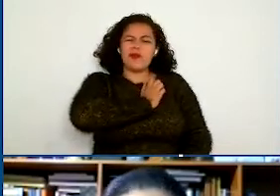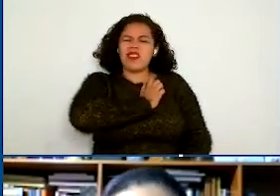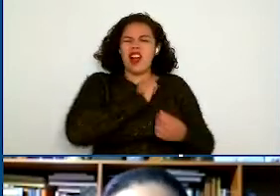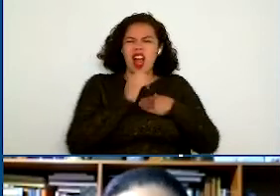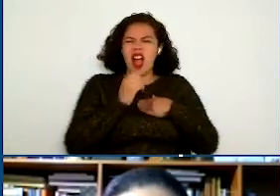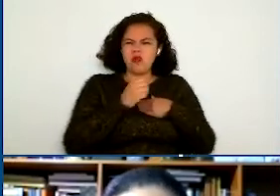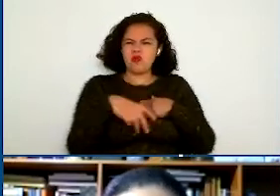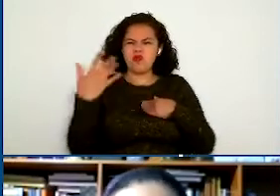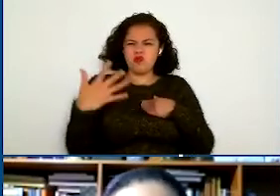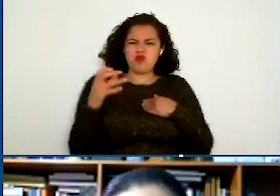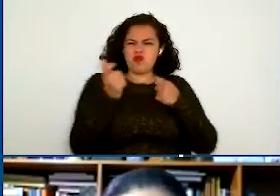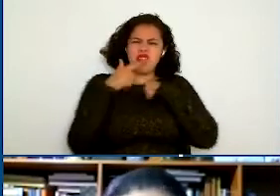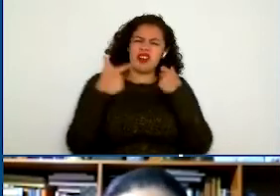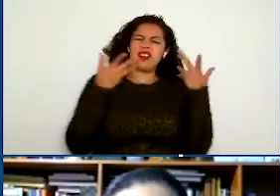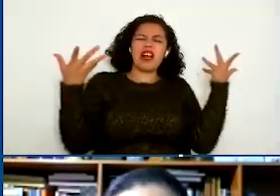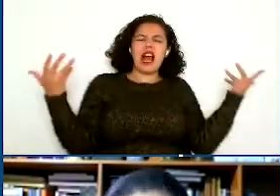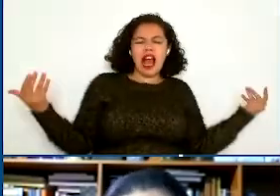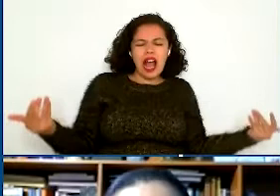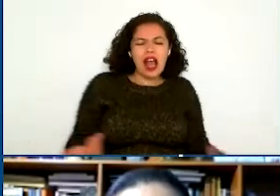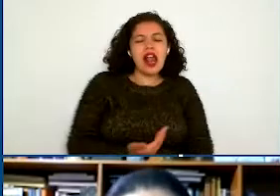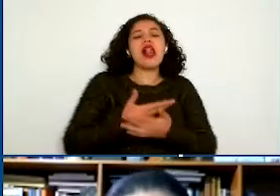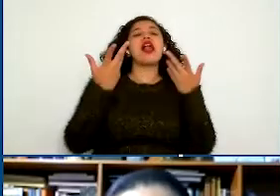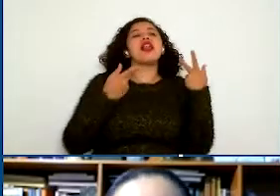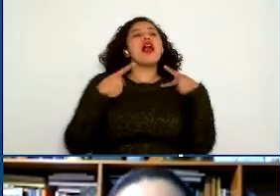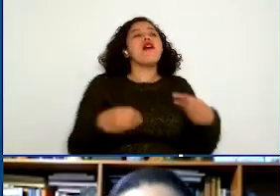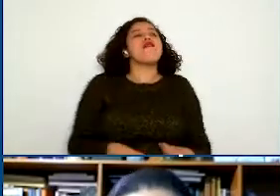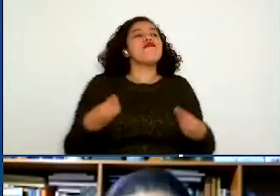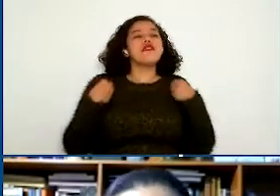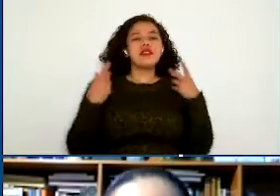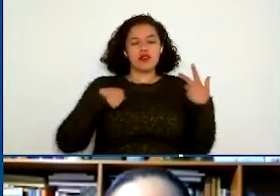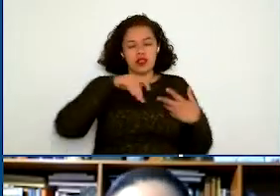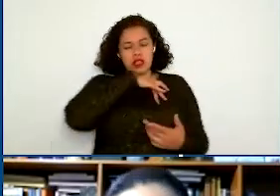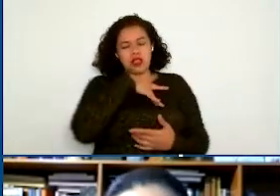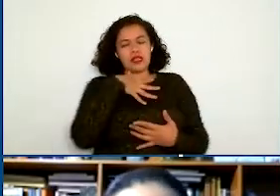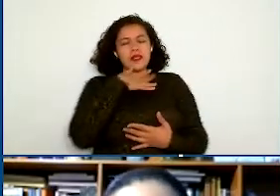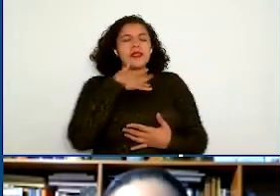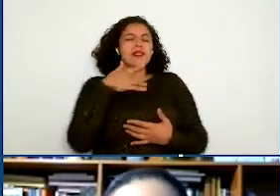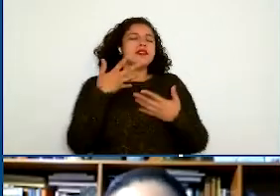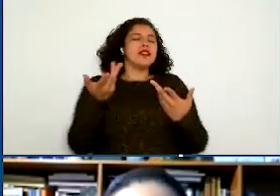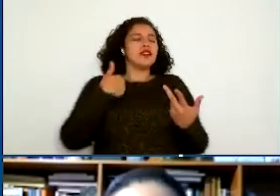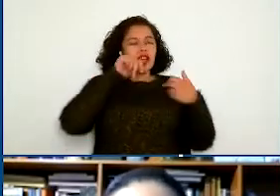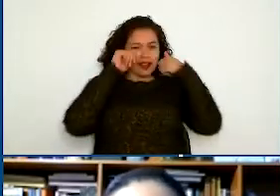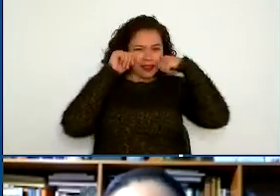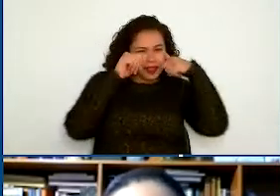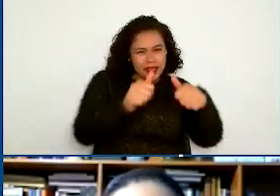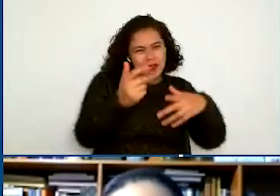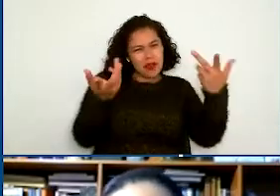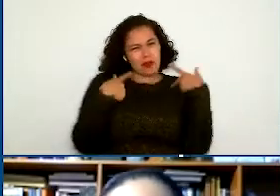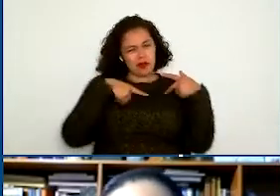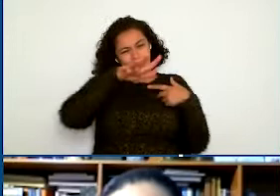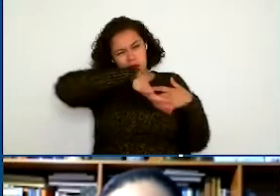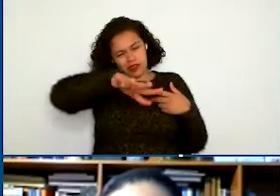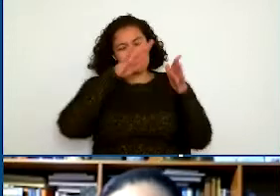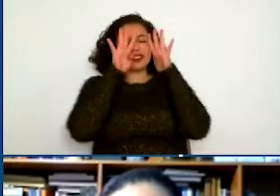se vive, que lo saboreamos, que tiene un sabor muy especial cuando atendemos y vemos a nuestra gente con